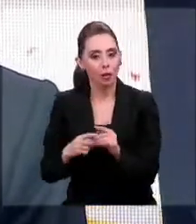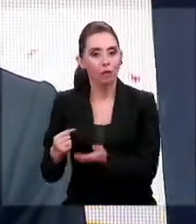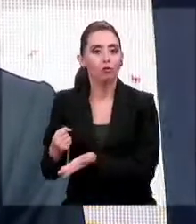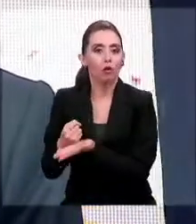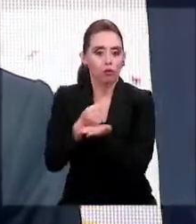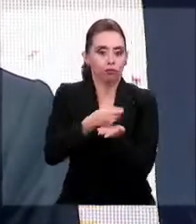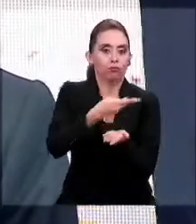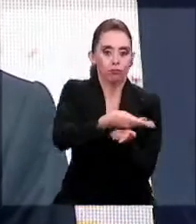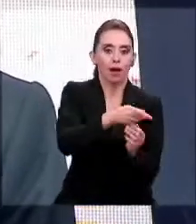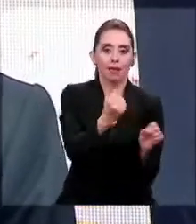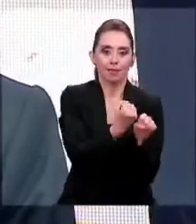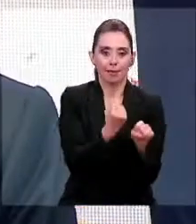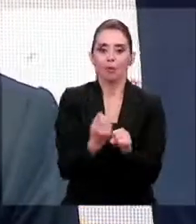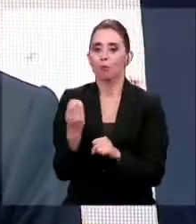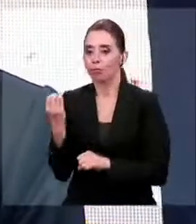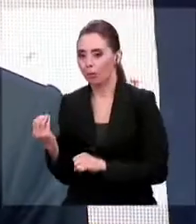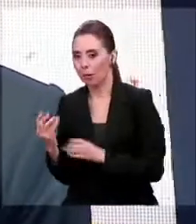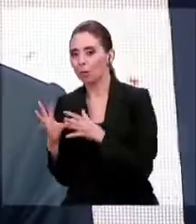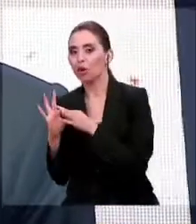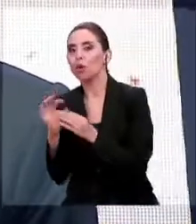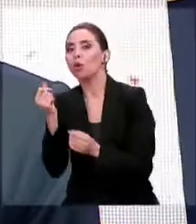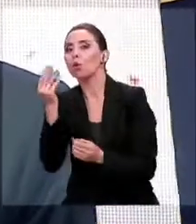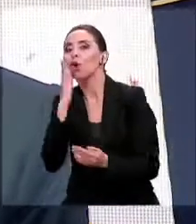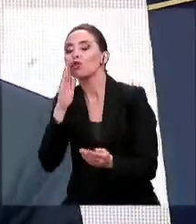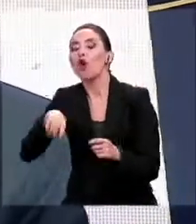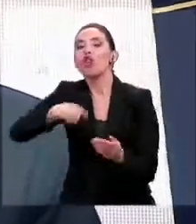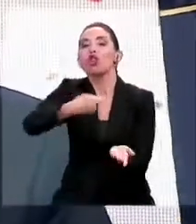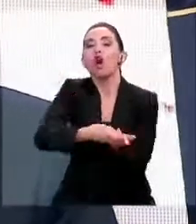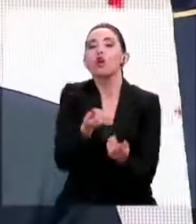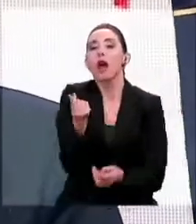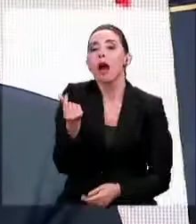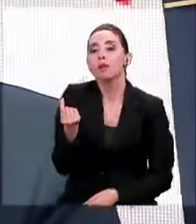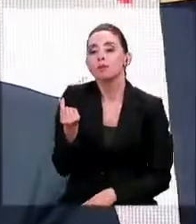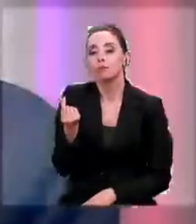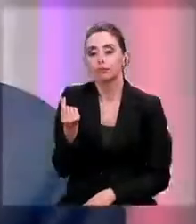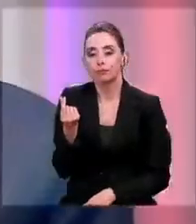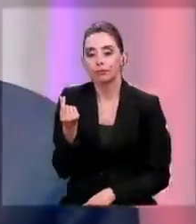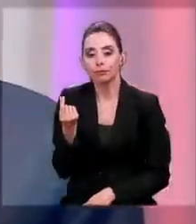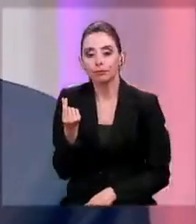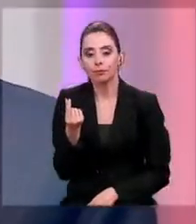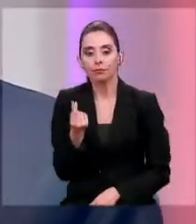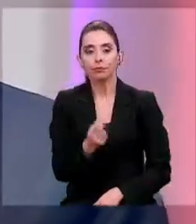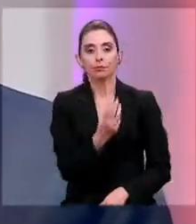contribuyendo a esta obra. Muchas gracias. Y la donación es